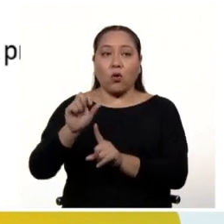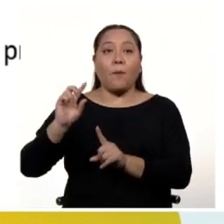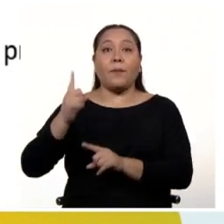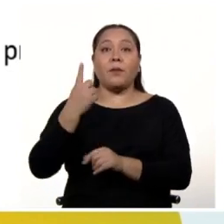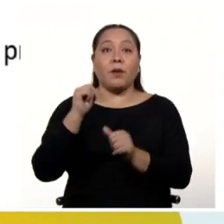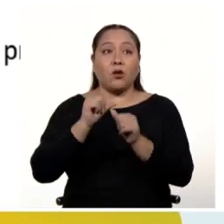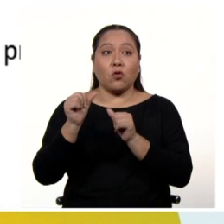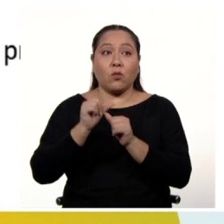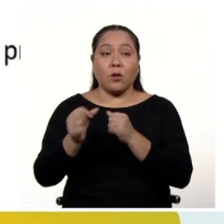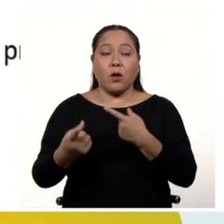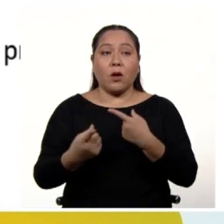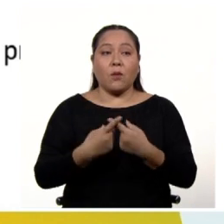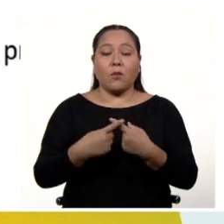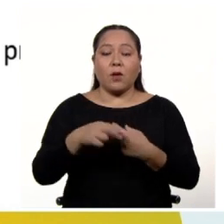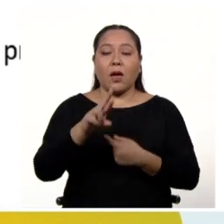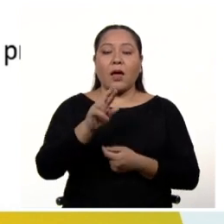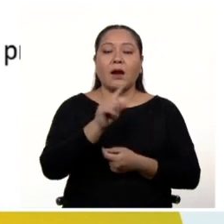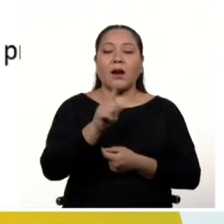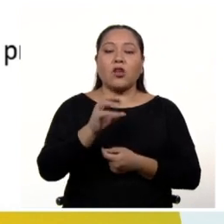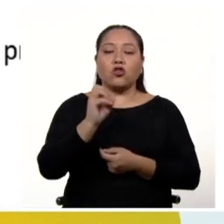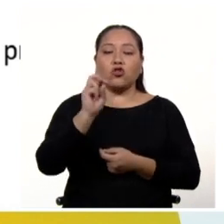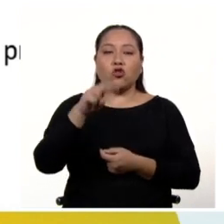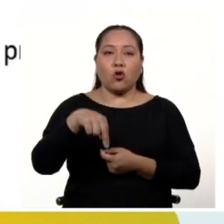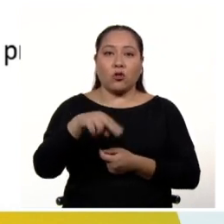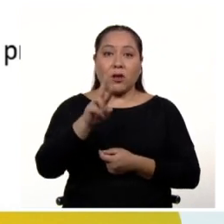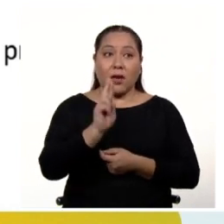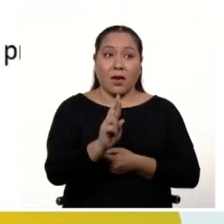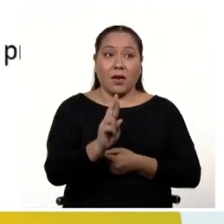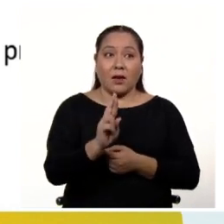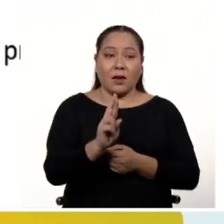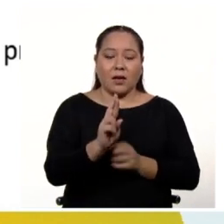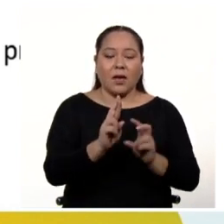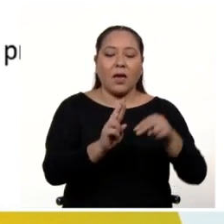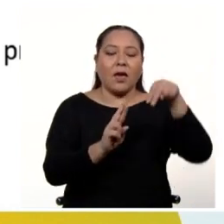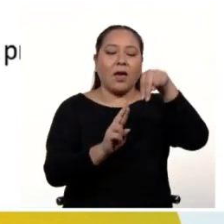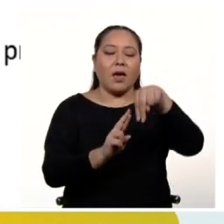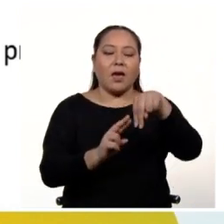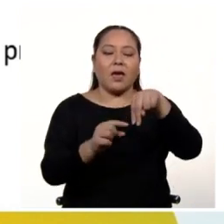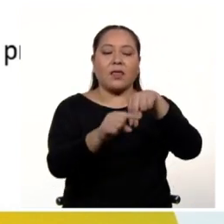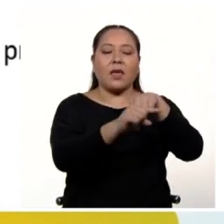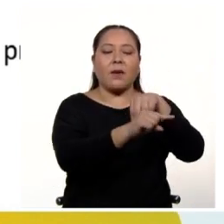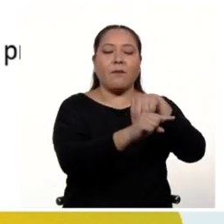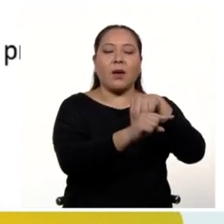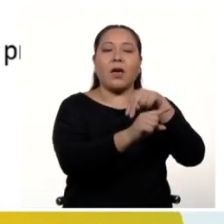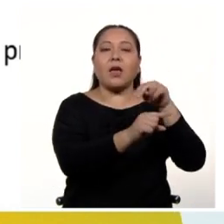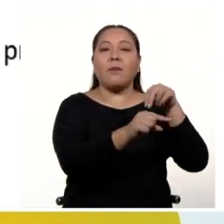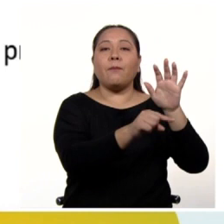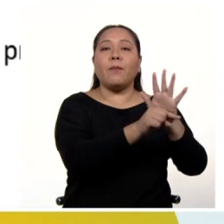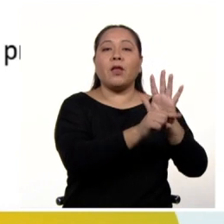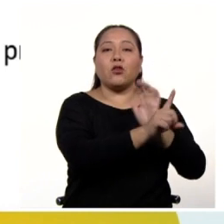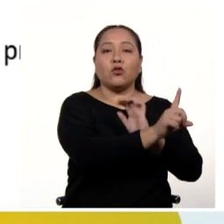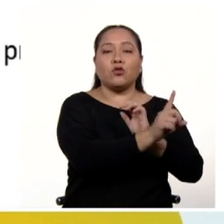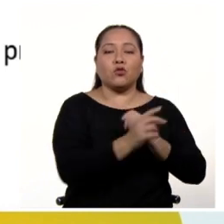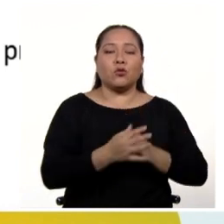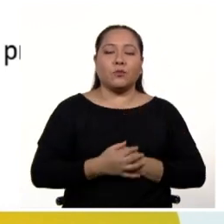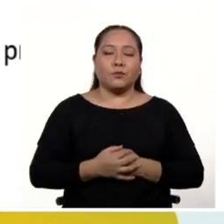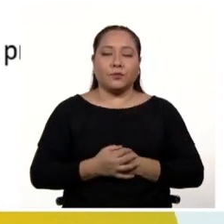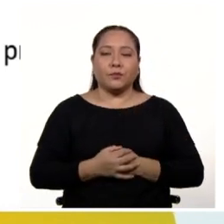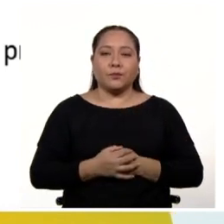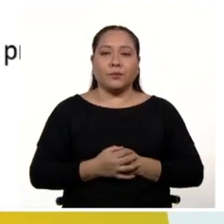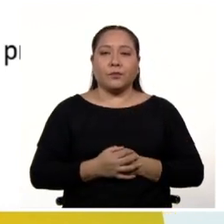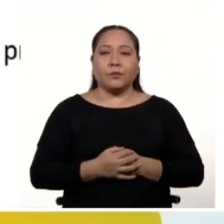1 que multiplica a la razón R elevada a la sustracción del número de términos n menos